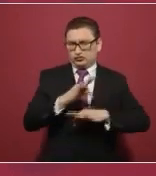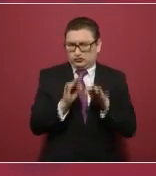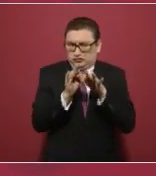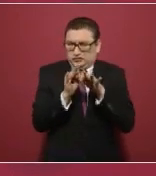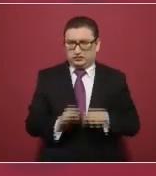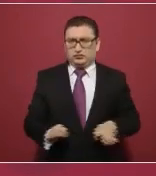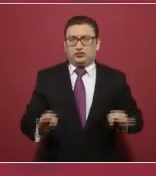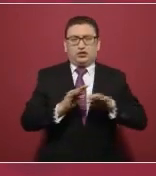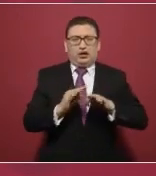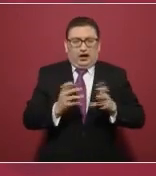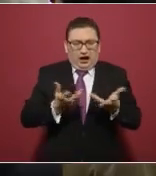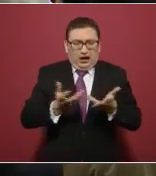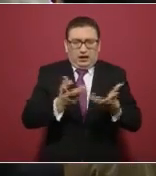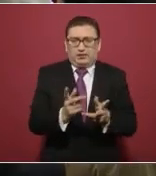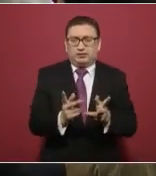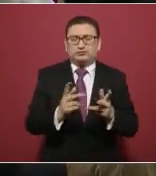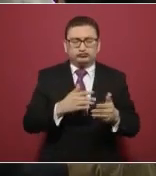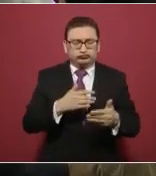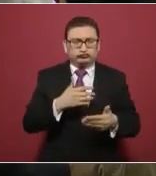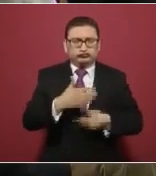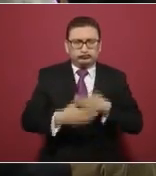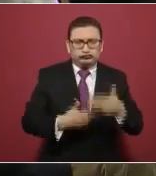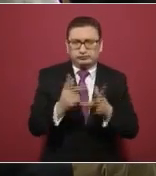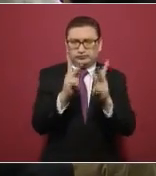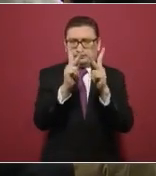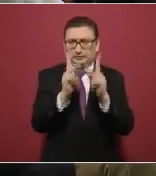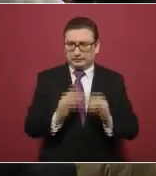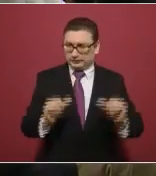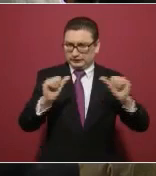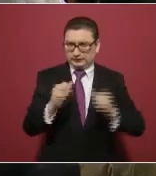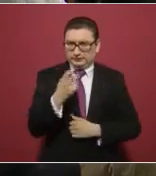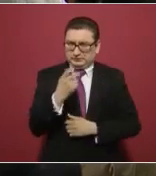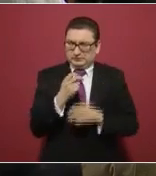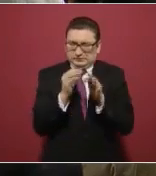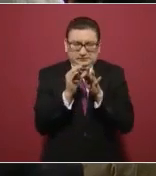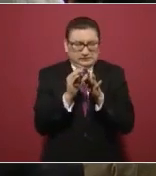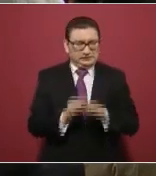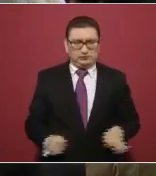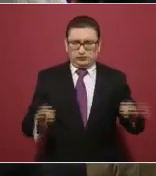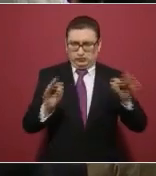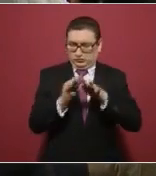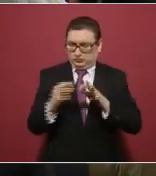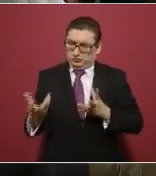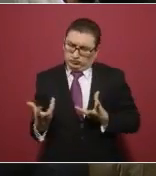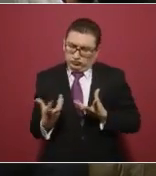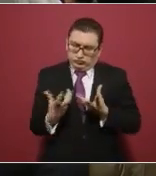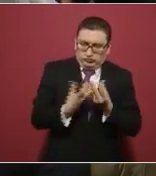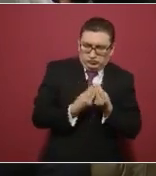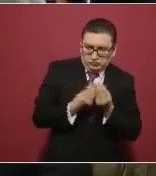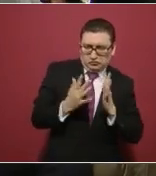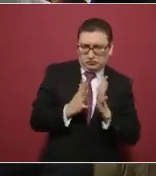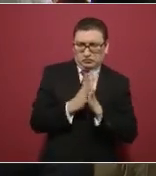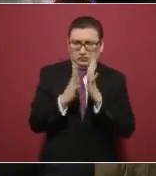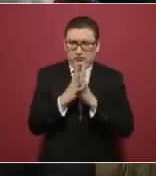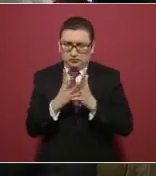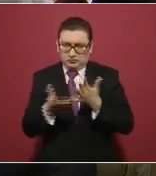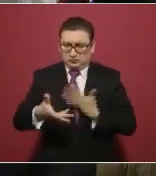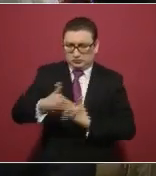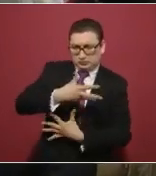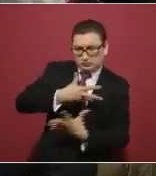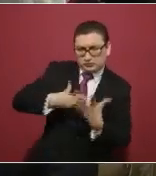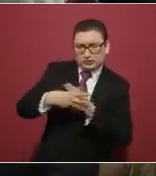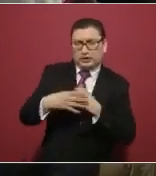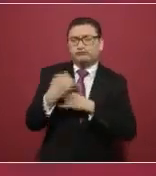métodos pacíficos. Por ello es indispensable la colaboración internacional.